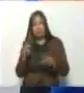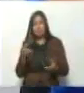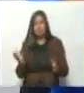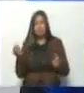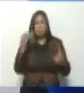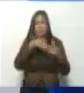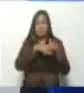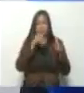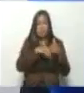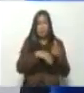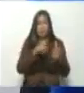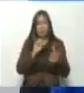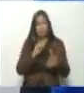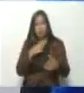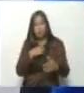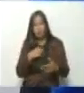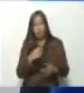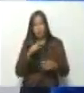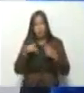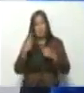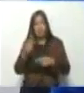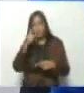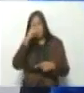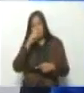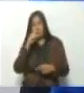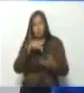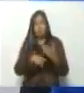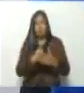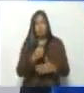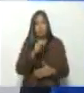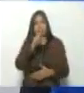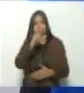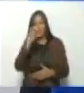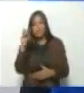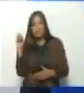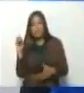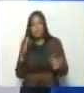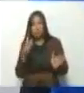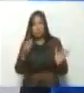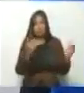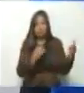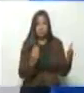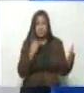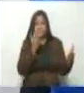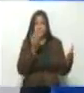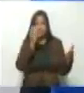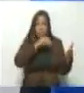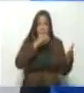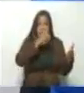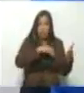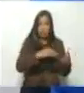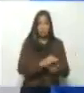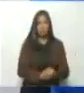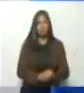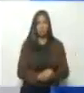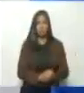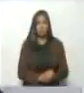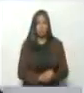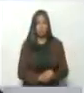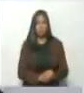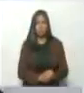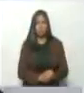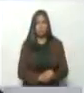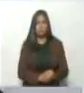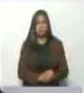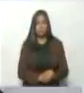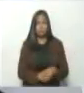contenedores. Sin embargo, el año pasado se colocaron más de 300 contenedores, casi 356 contenedores que se